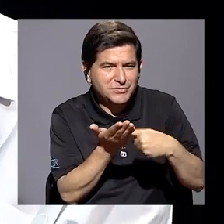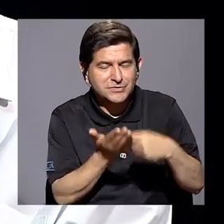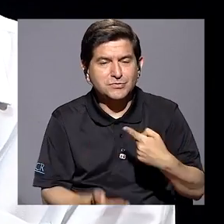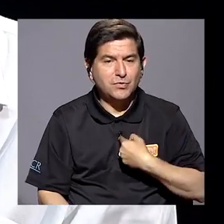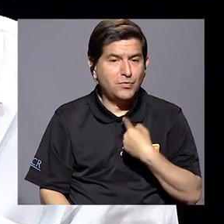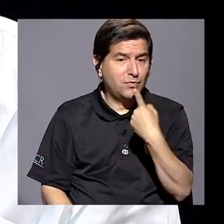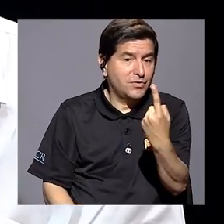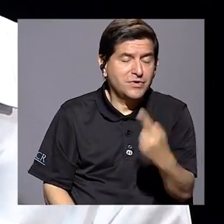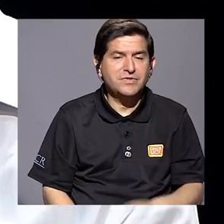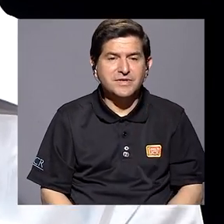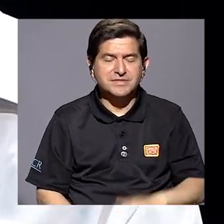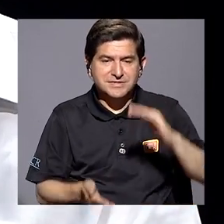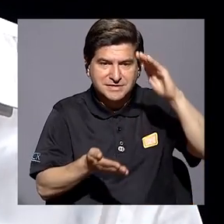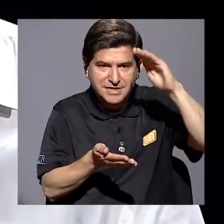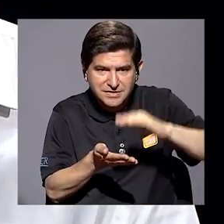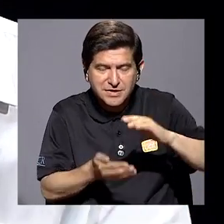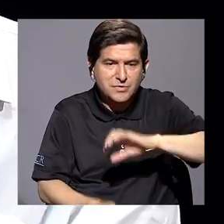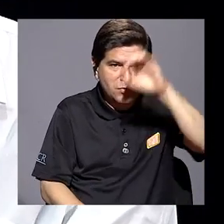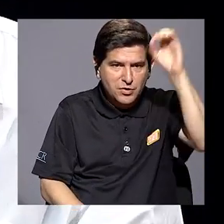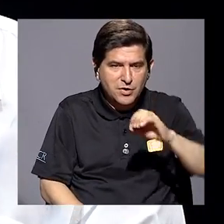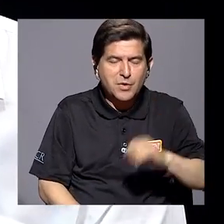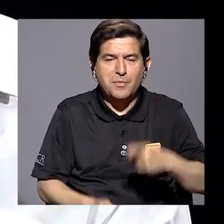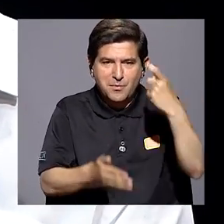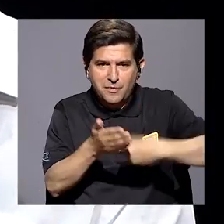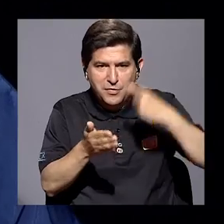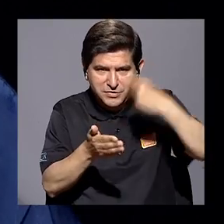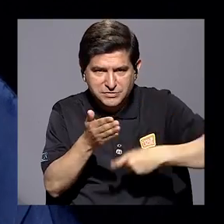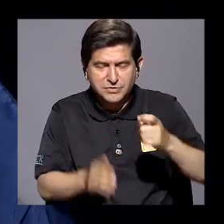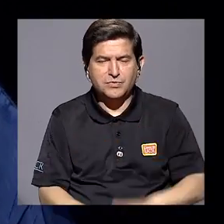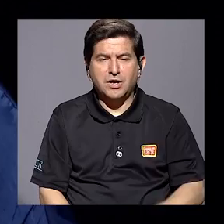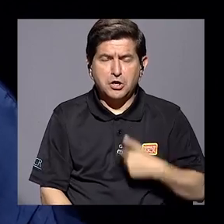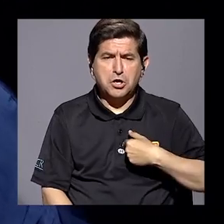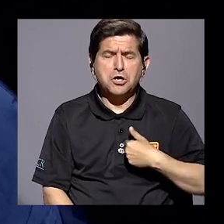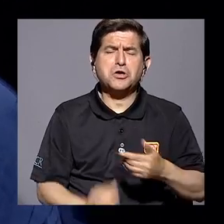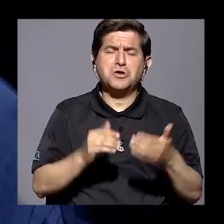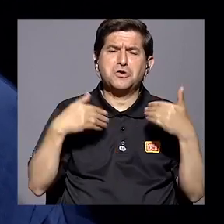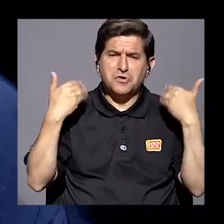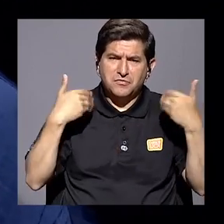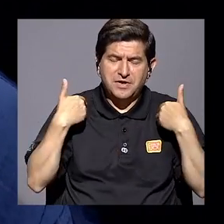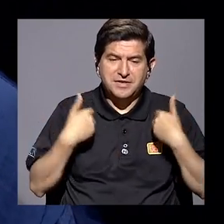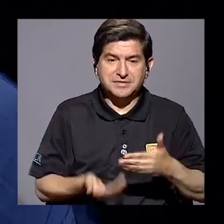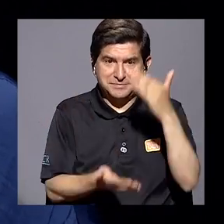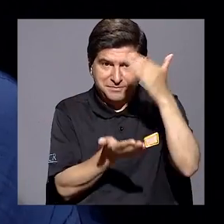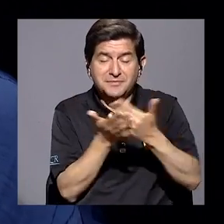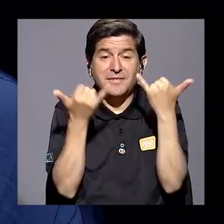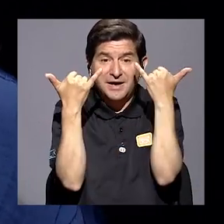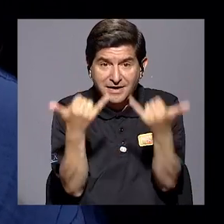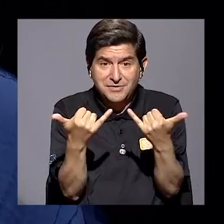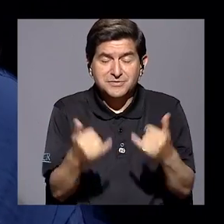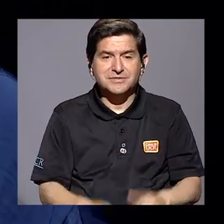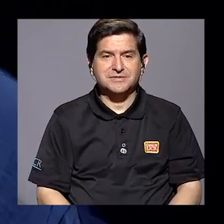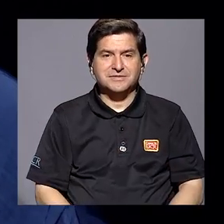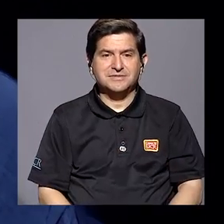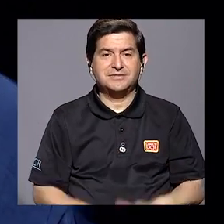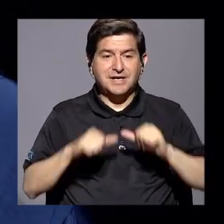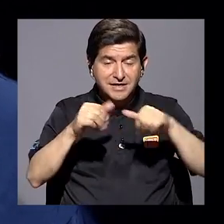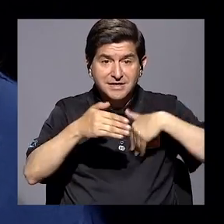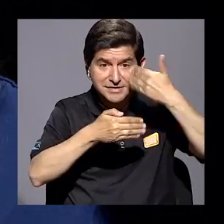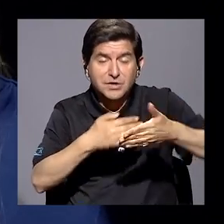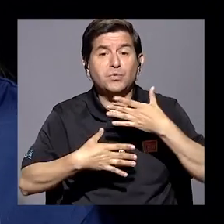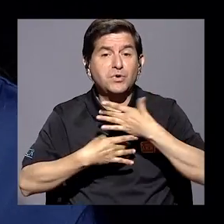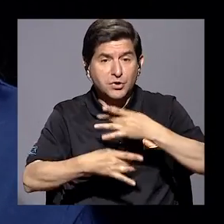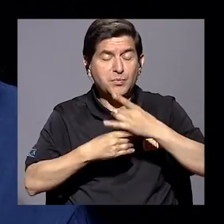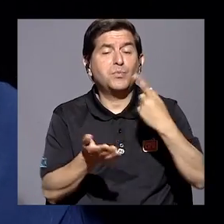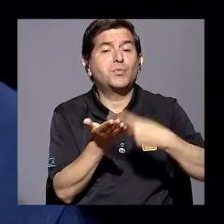habla de bajar las tasas de los impuestos para proponer muy bien pero lo cual lo cual es el euro tenemos que no es un pequeño fuerte pero ya ya